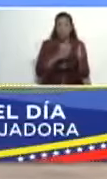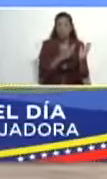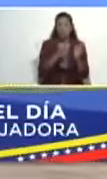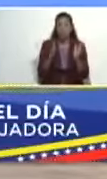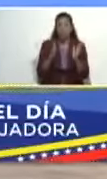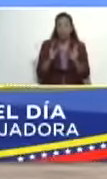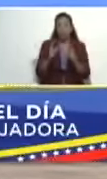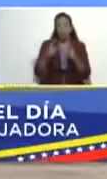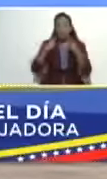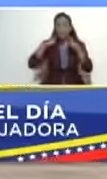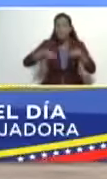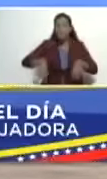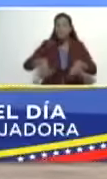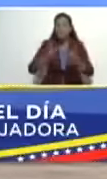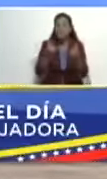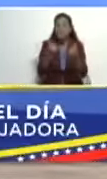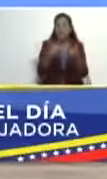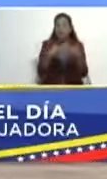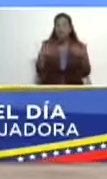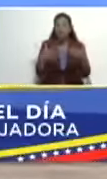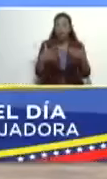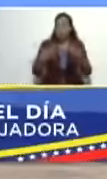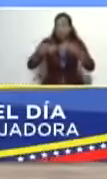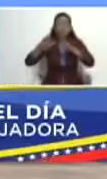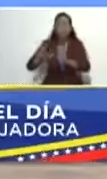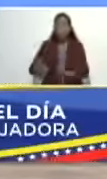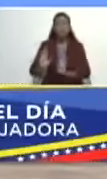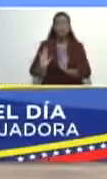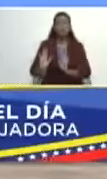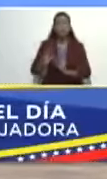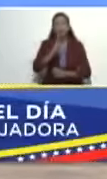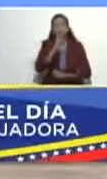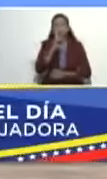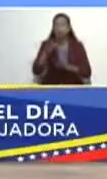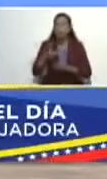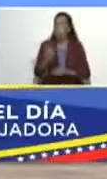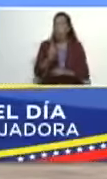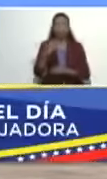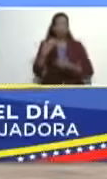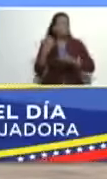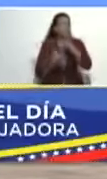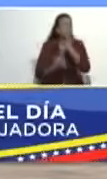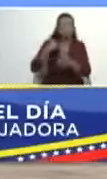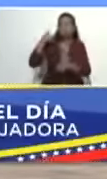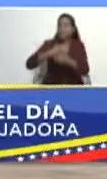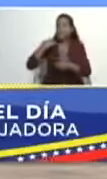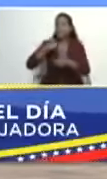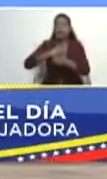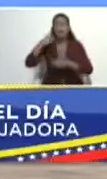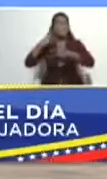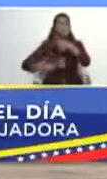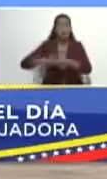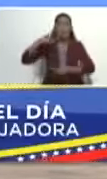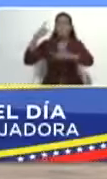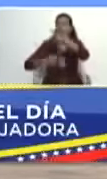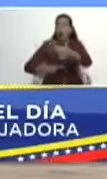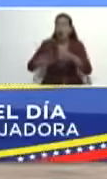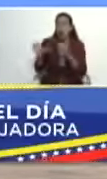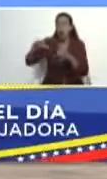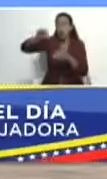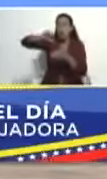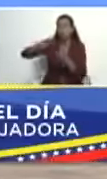Pero a nosotros no nos para nadie. Se mantuvo el ritmo de crecimiento de la producción petrolera,